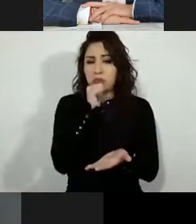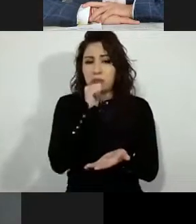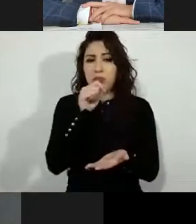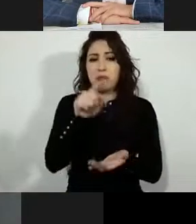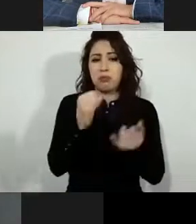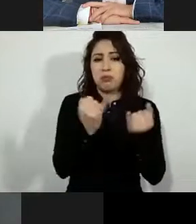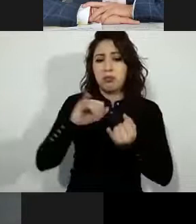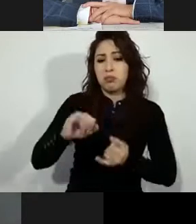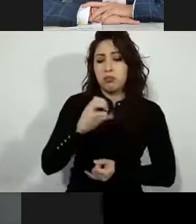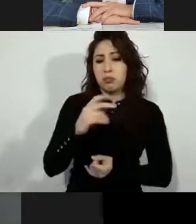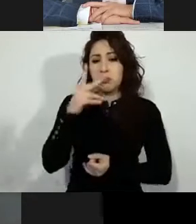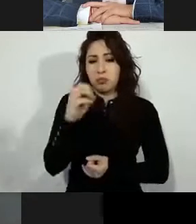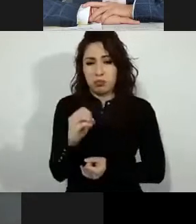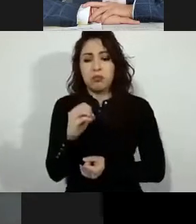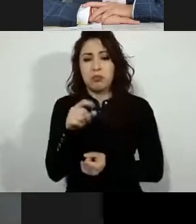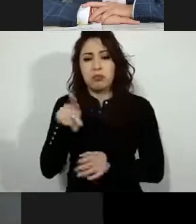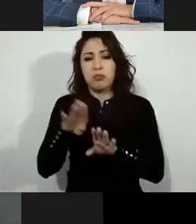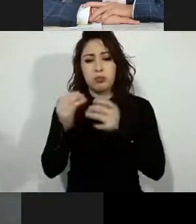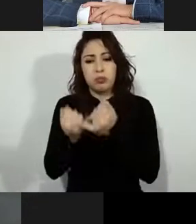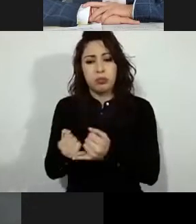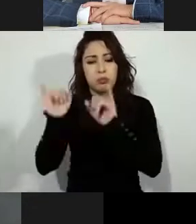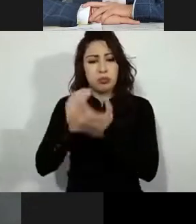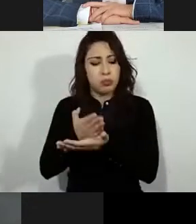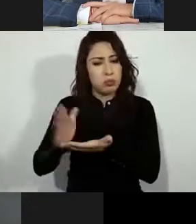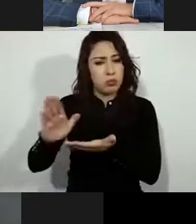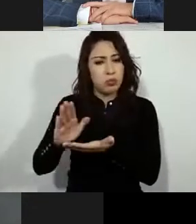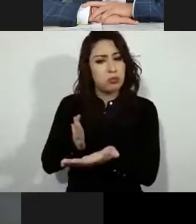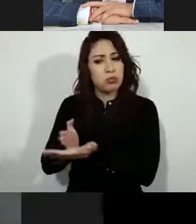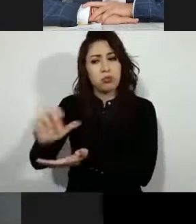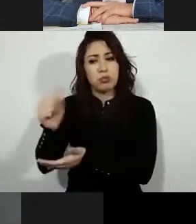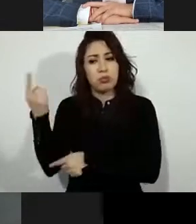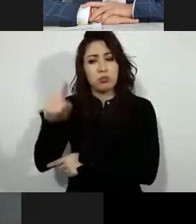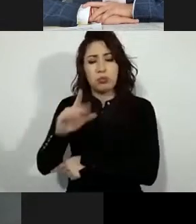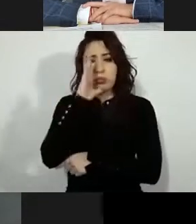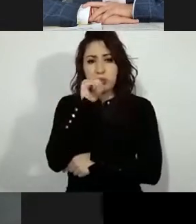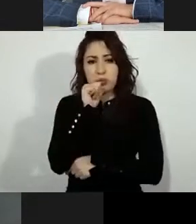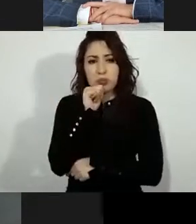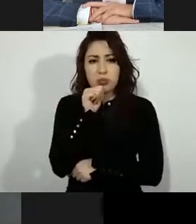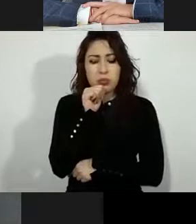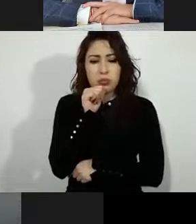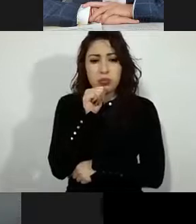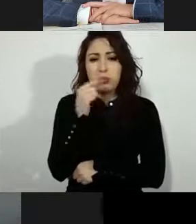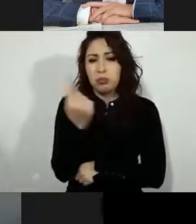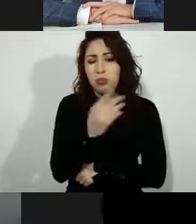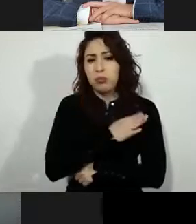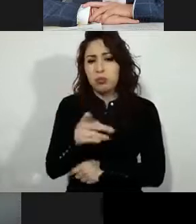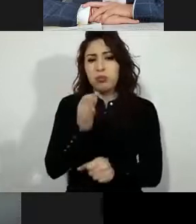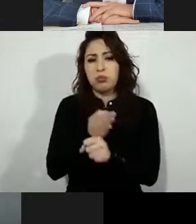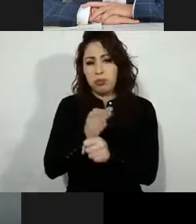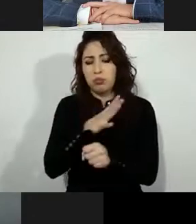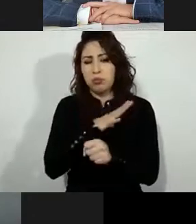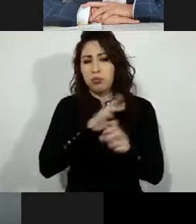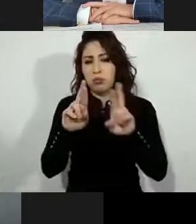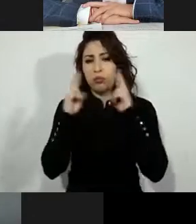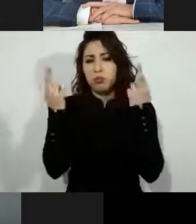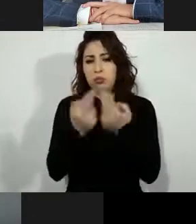su área de coordinación y mando. Por eso estas reuniones, estas recomendaciones, estos planteamientos